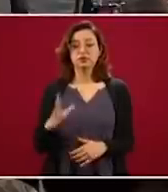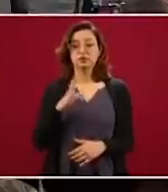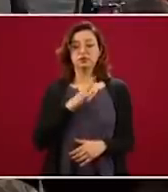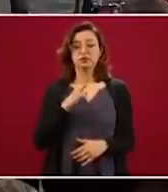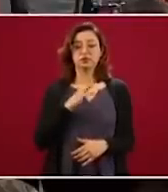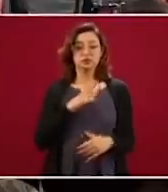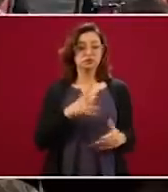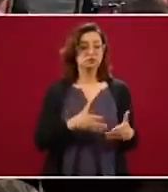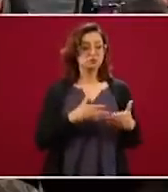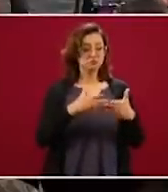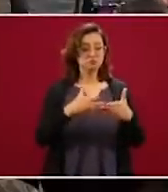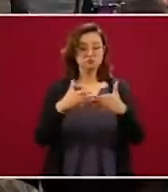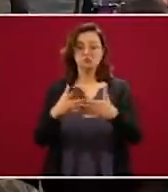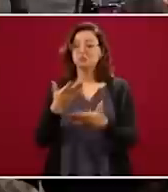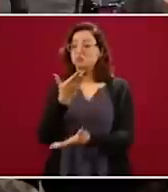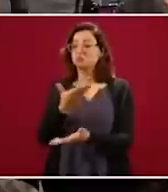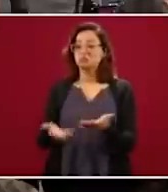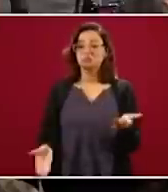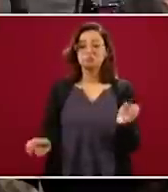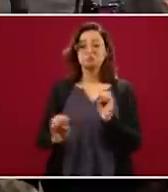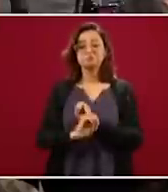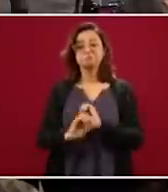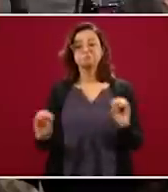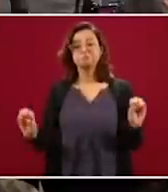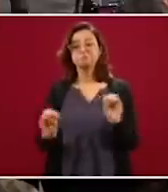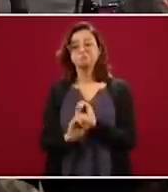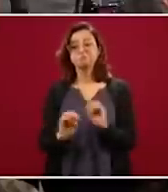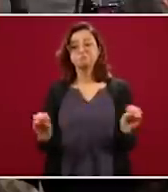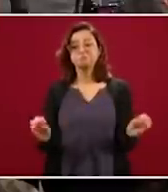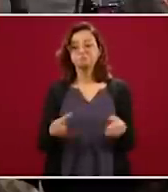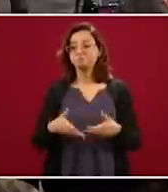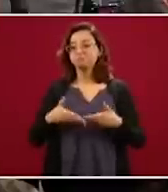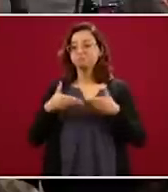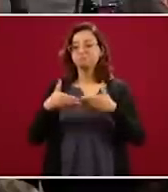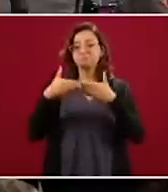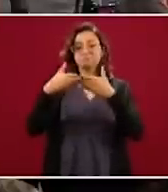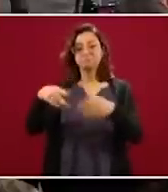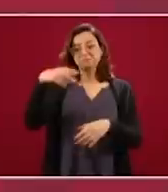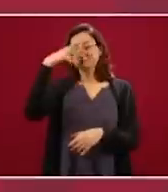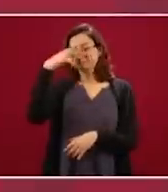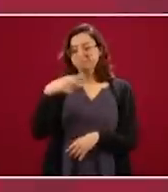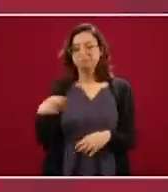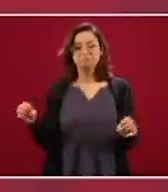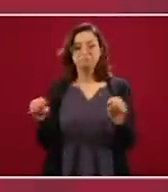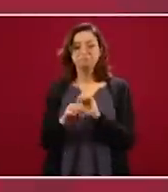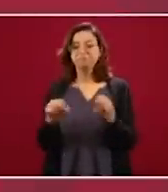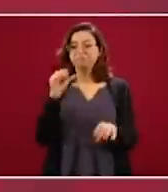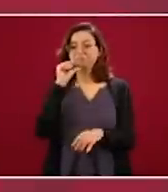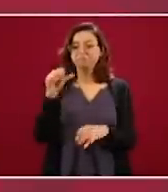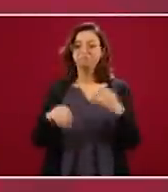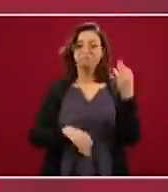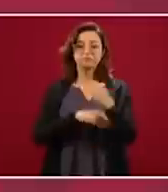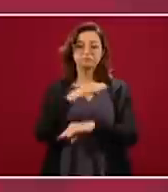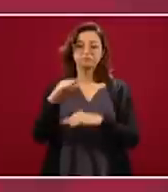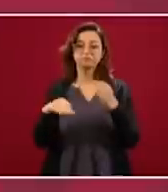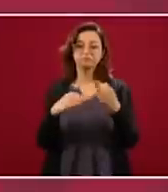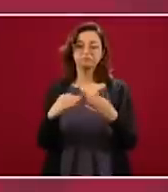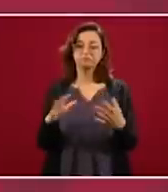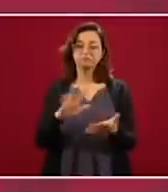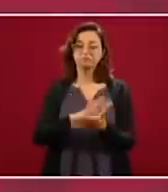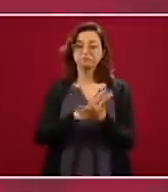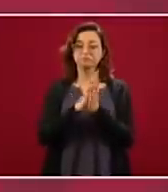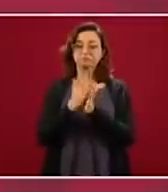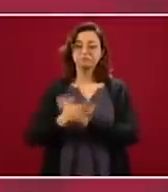infraestructura, ahora ya no hay barcos mexicanos, todo son embarcaciones